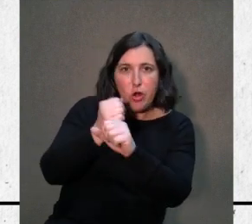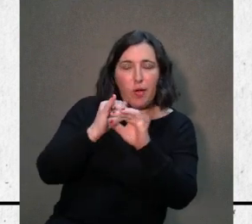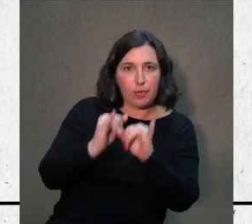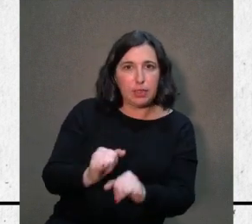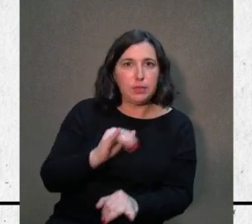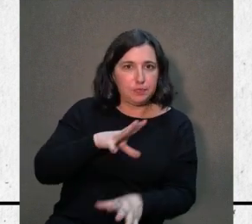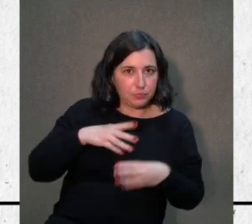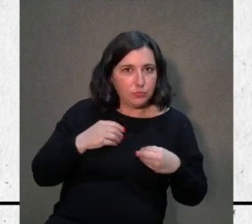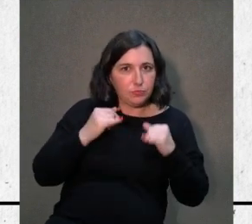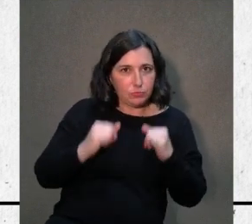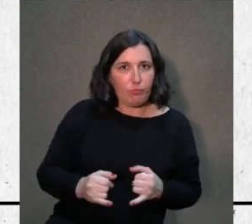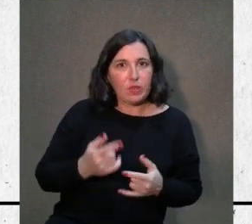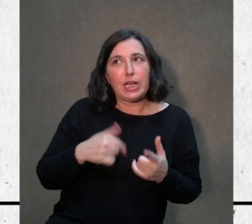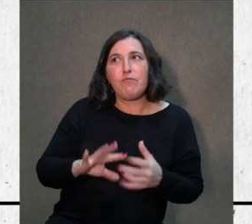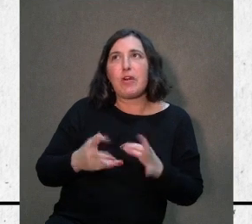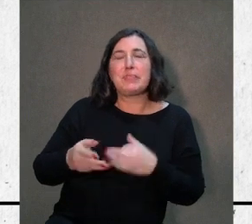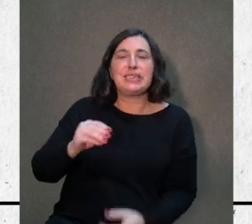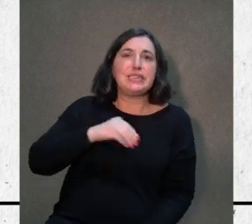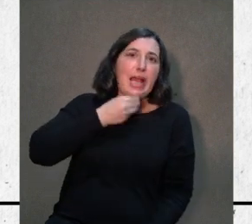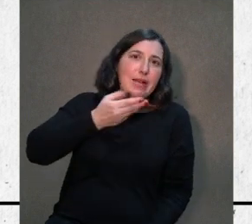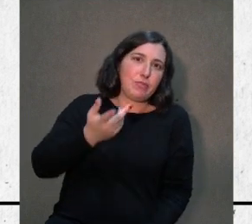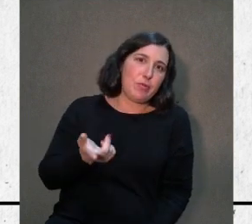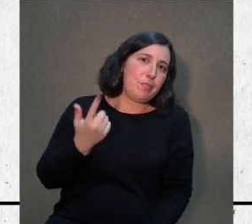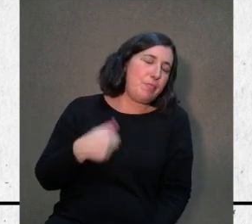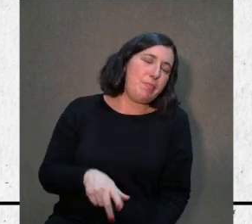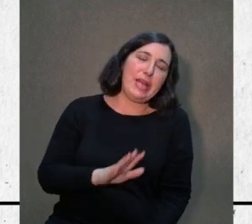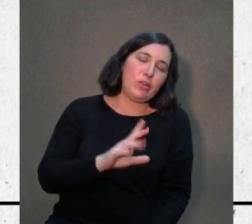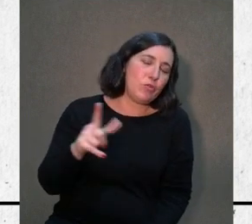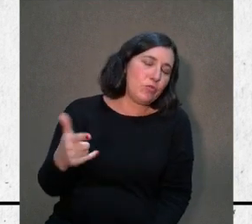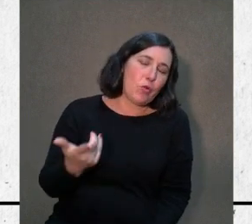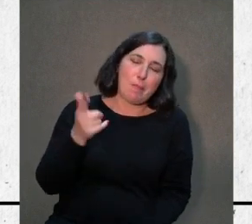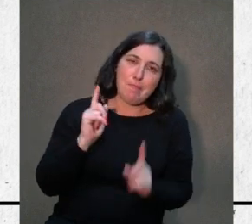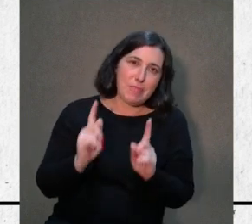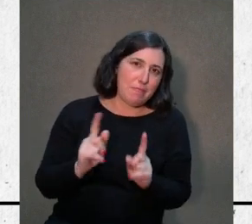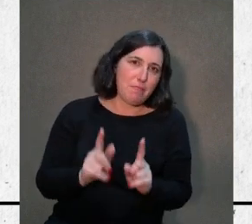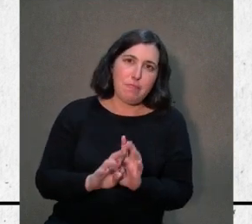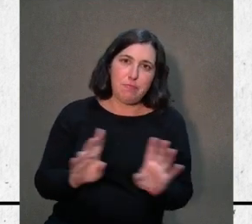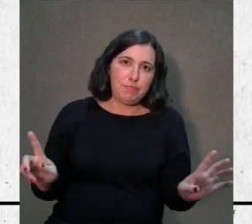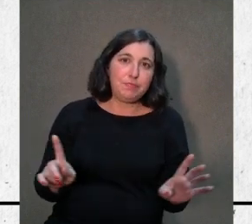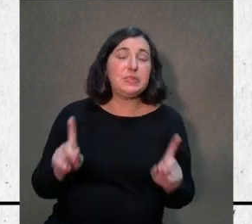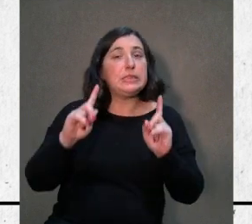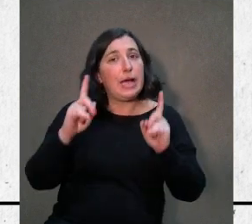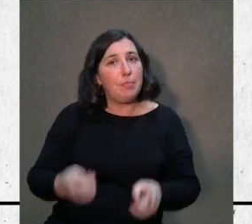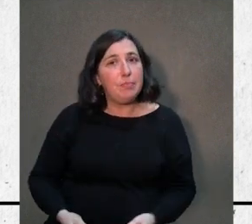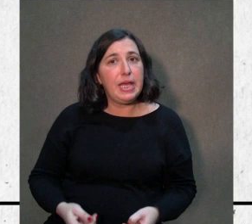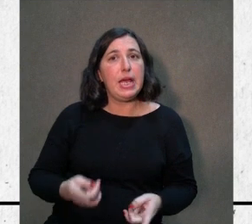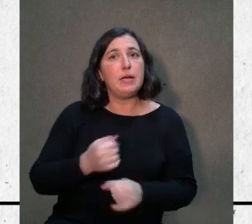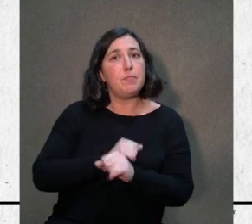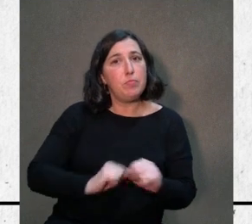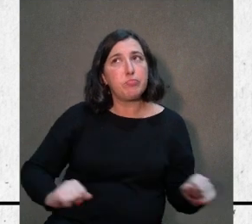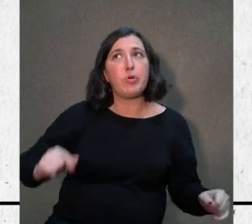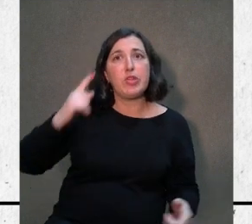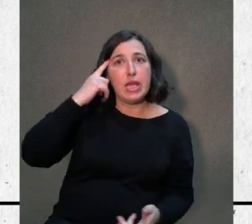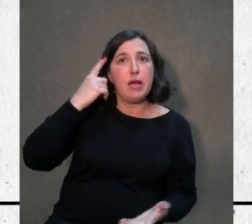y estamos, de alguna forma, salvados, pero no tiene comparación. Y quizás